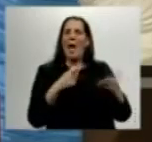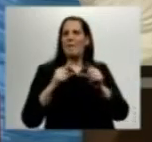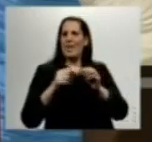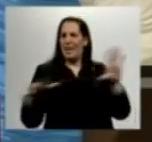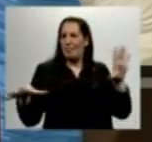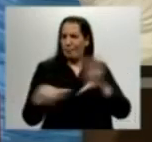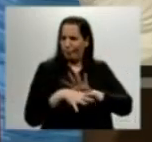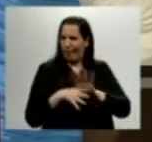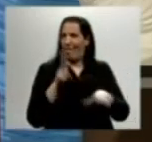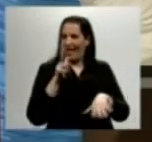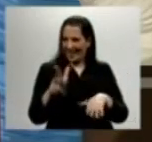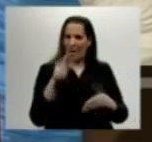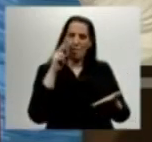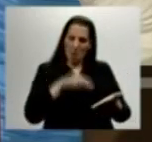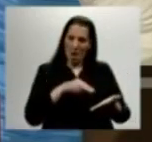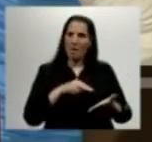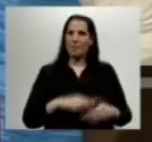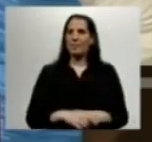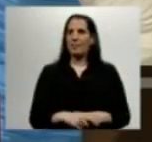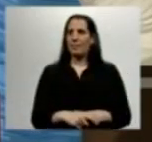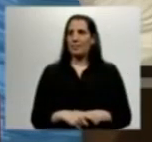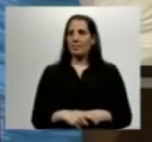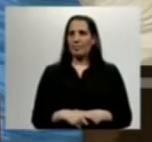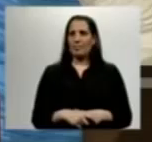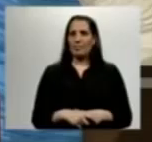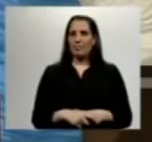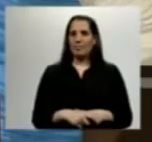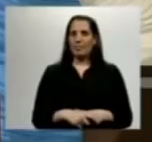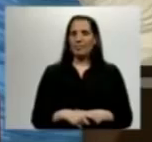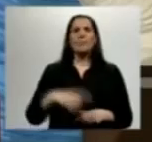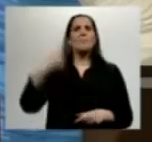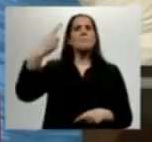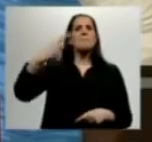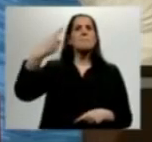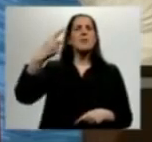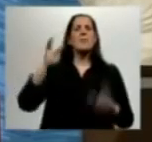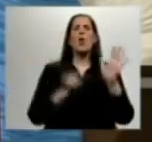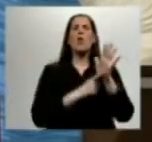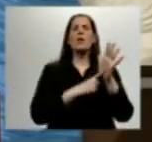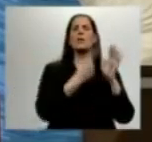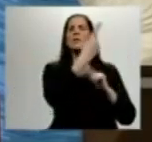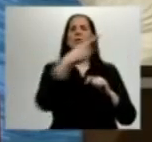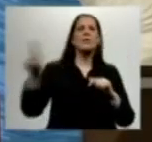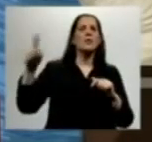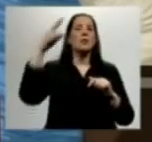fechas. El primero que fue el decreto